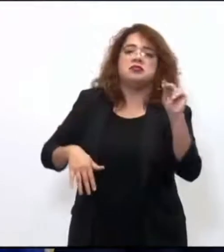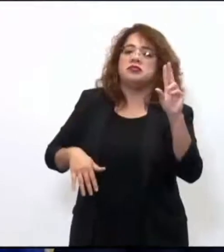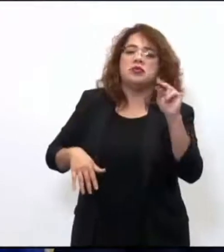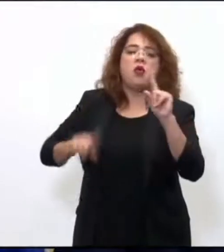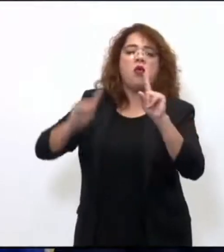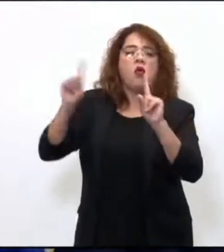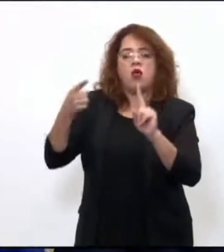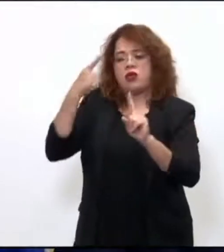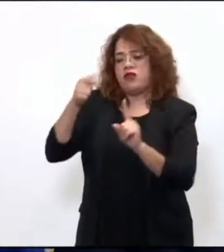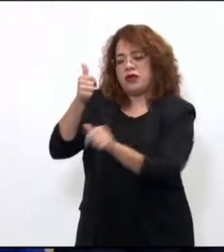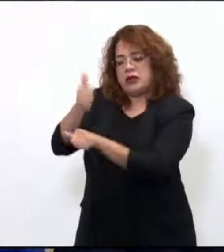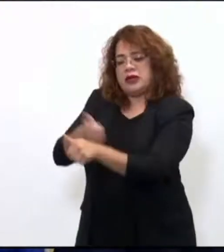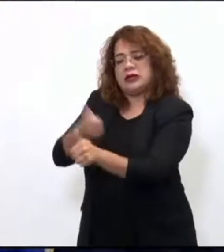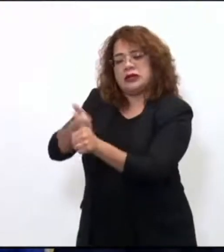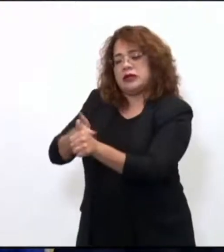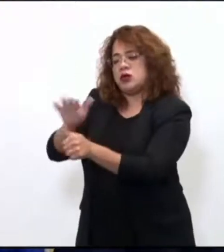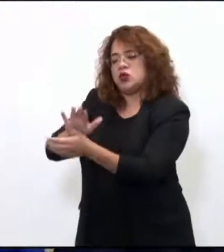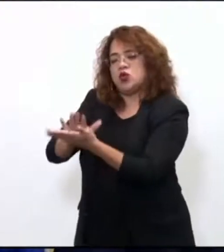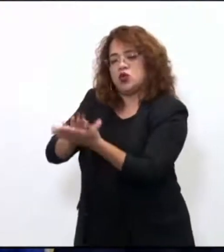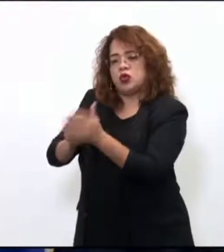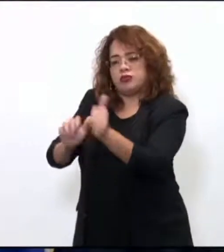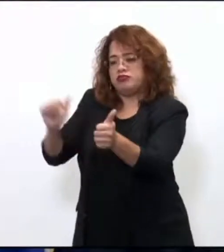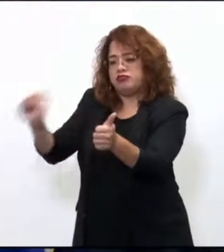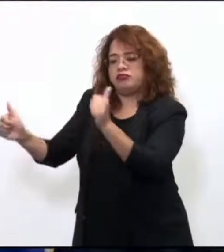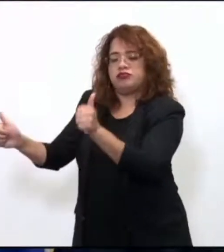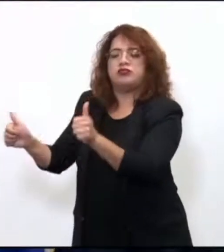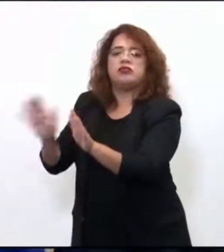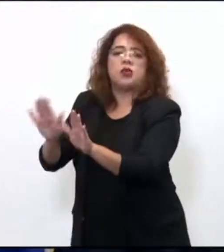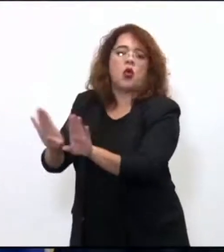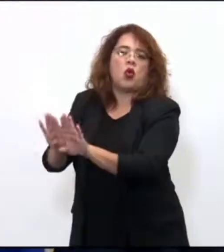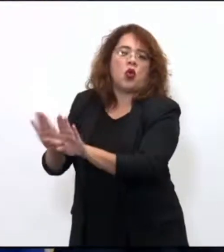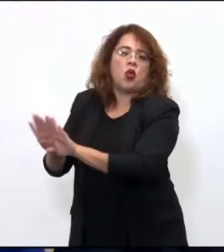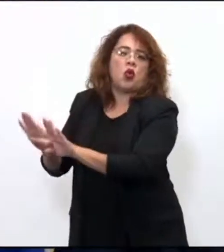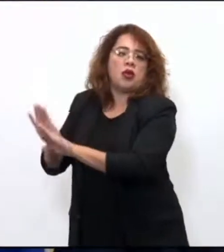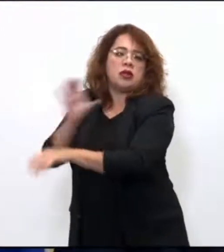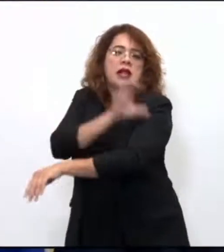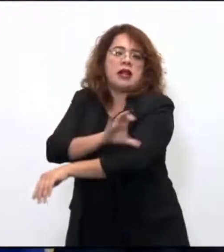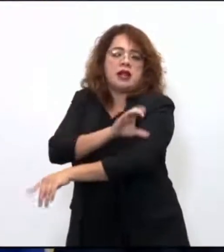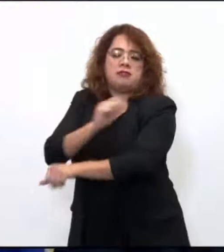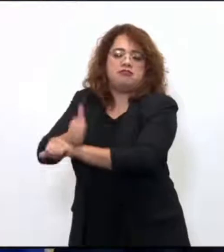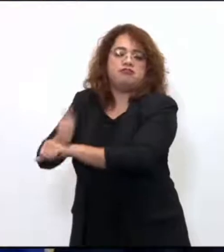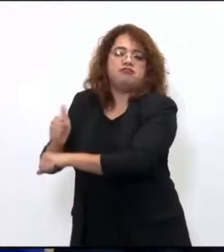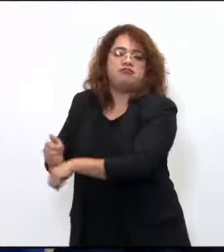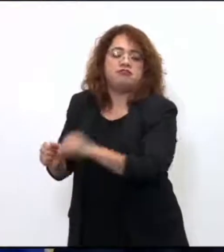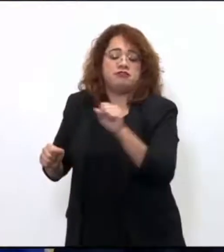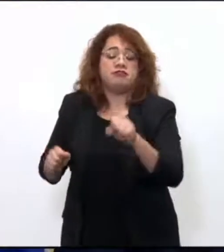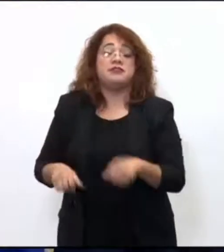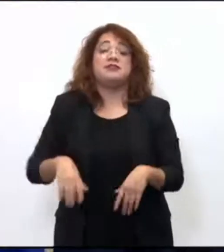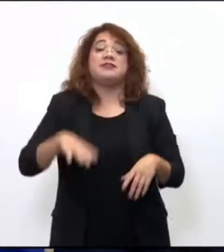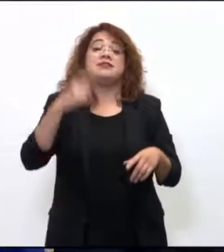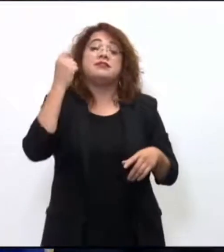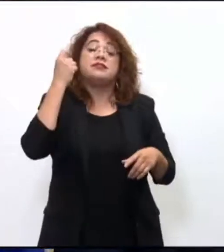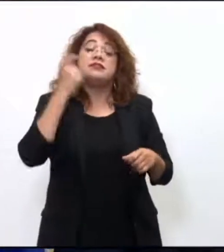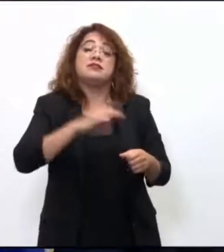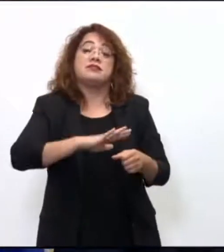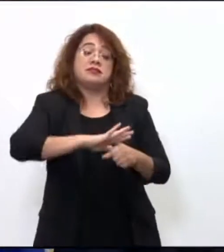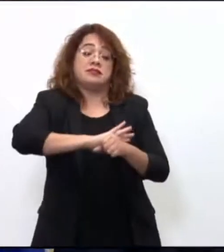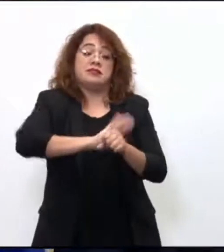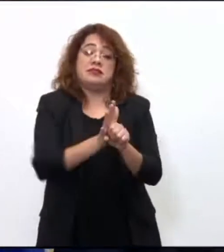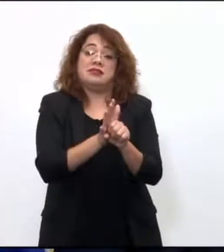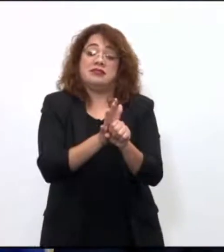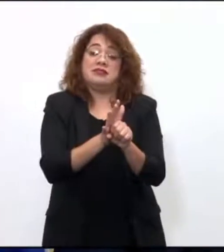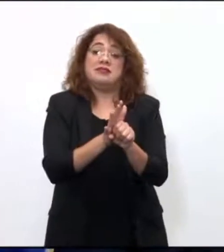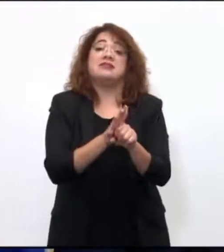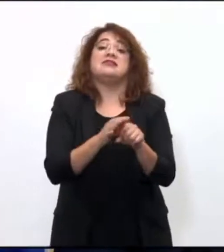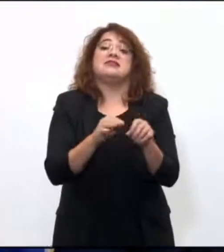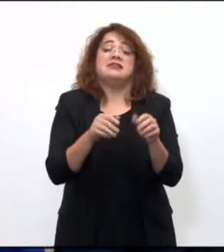programa. Las pruebas de COVID-19 siguen siendo importantes para monitorear la transmisión